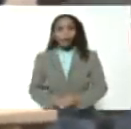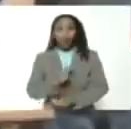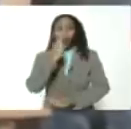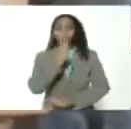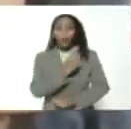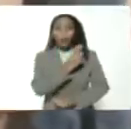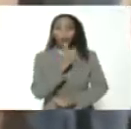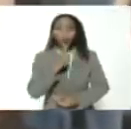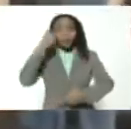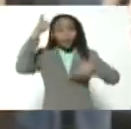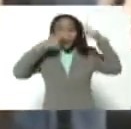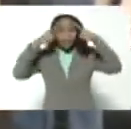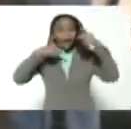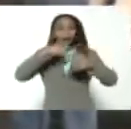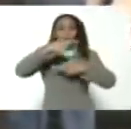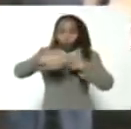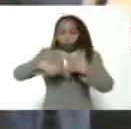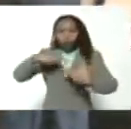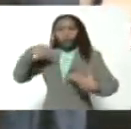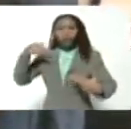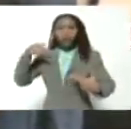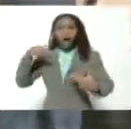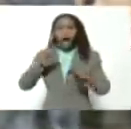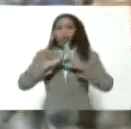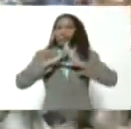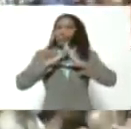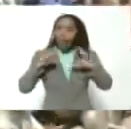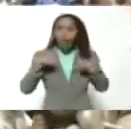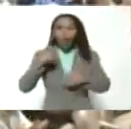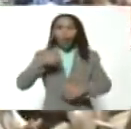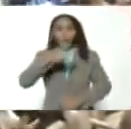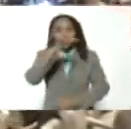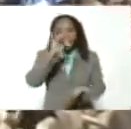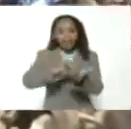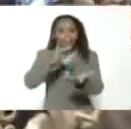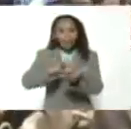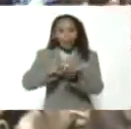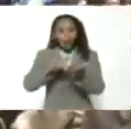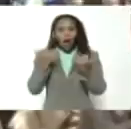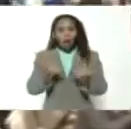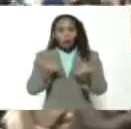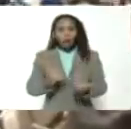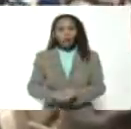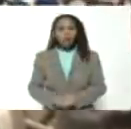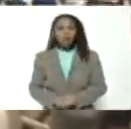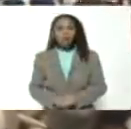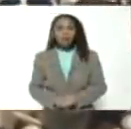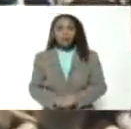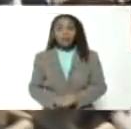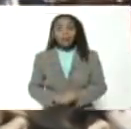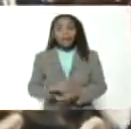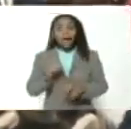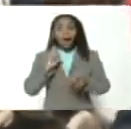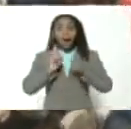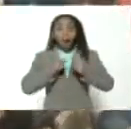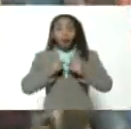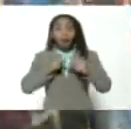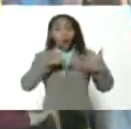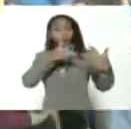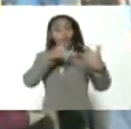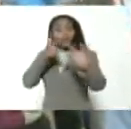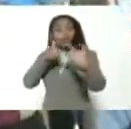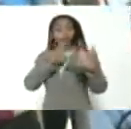comprometido, chavista y revolucionario a todos los presentes y a los que por videoconferencia